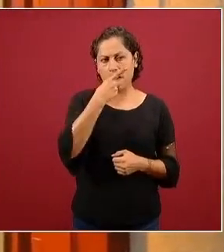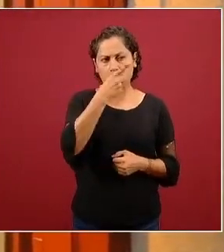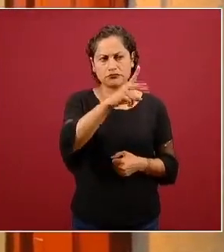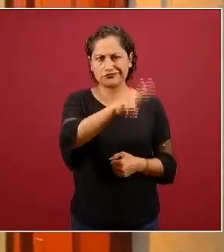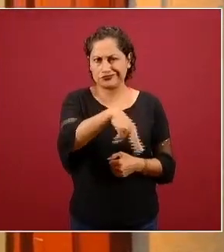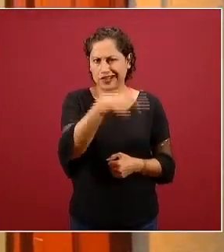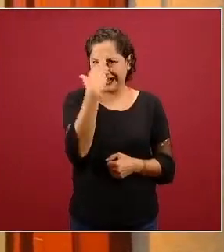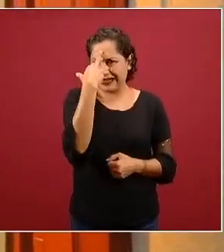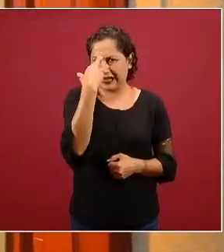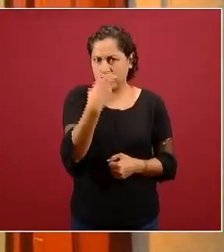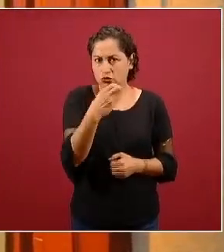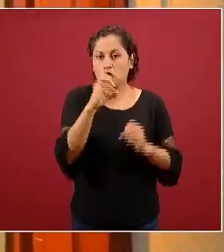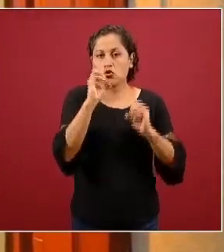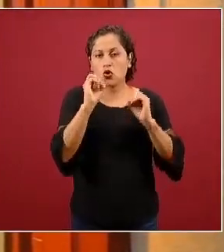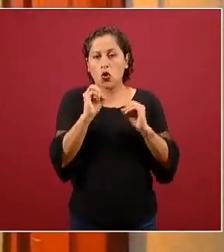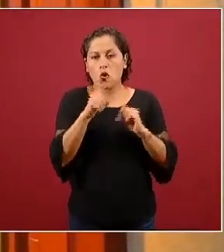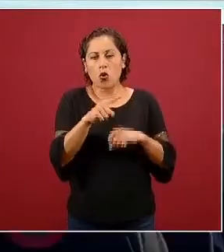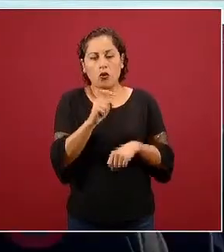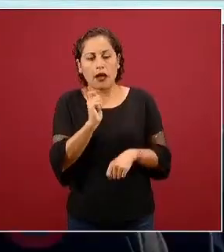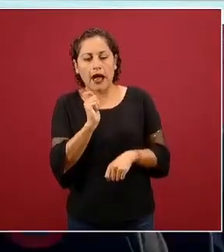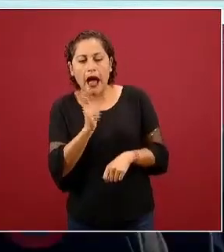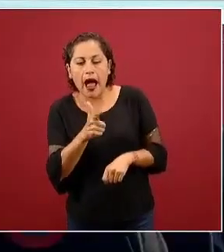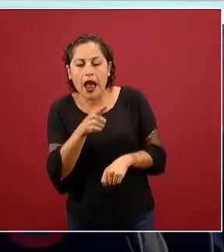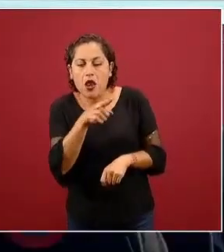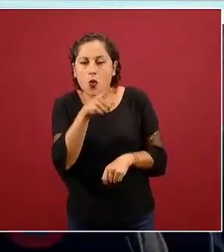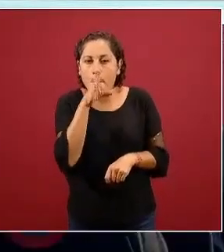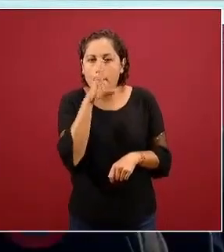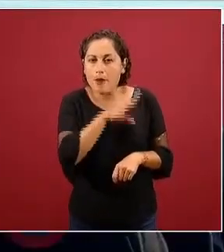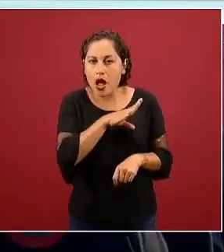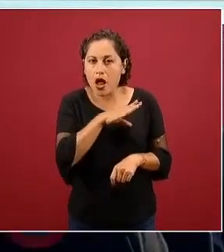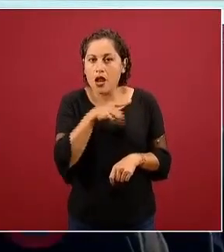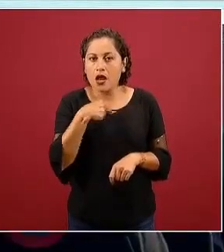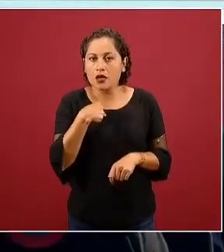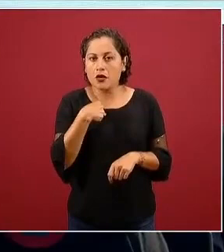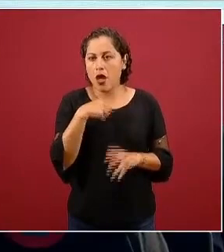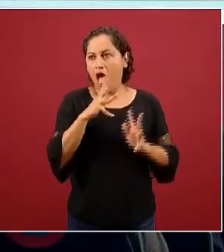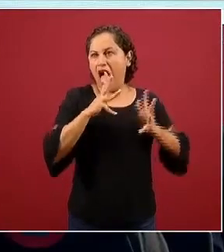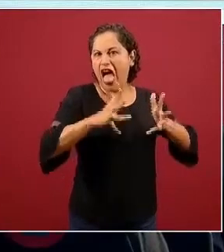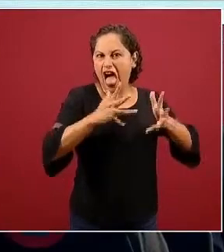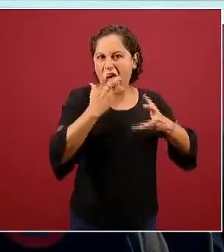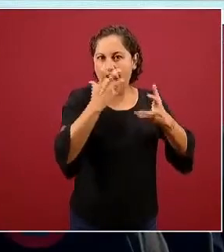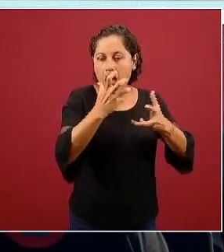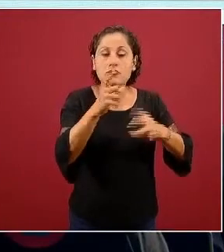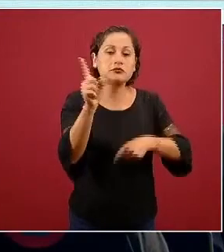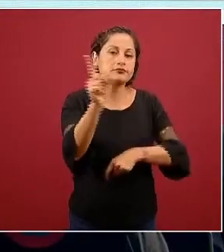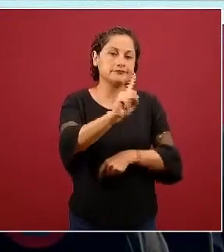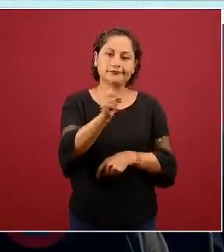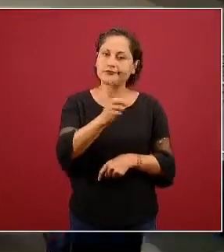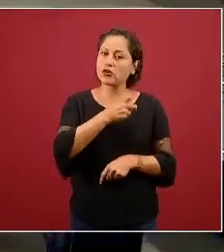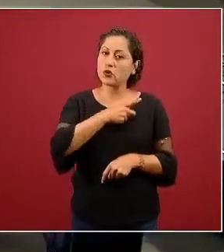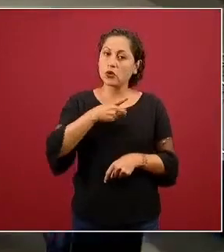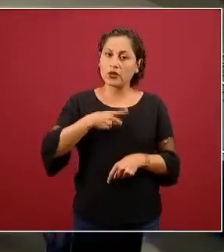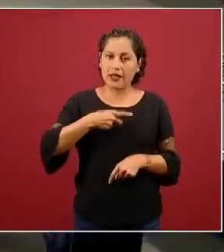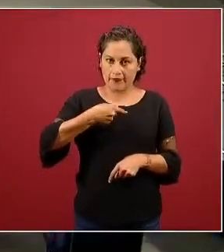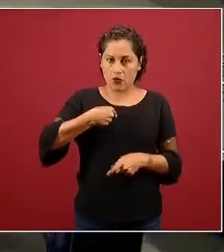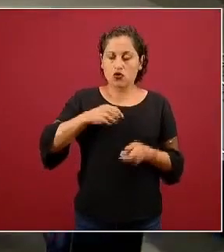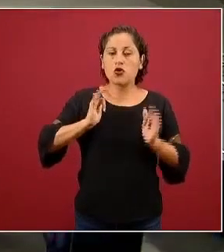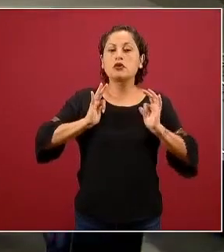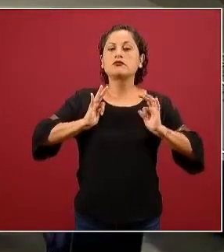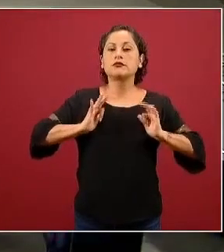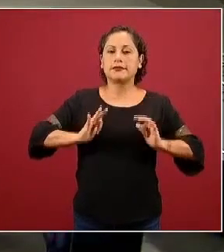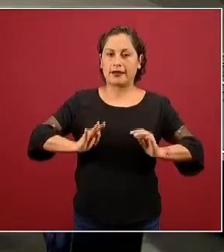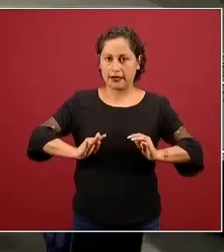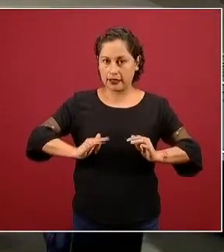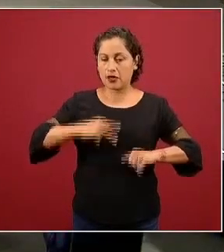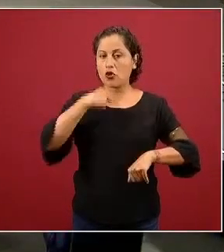corregir algún problemita de conducta o emocional. No debemos olvidar como tener este control pausado y disminuido